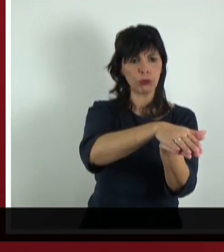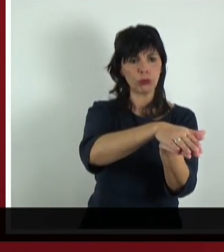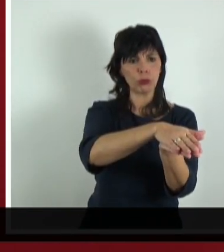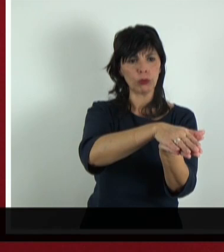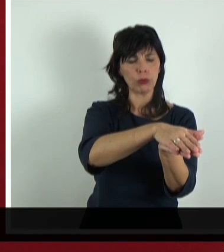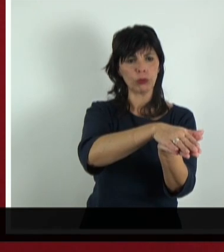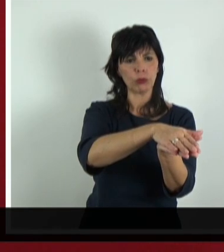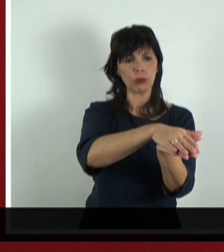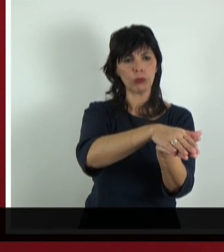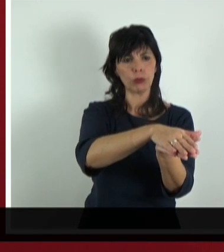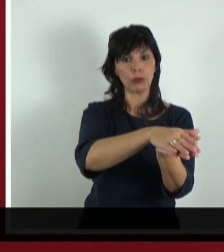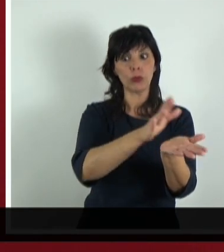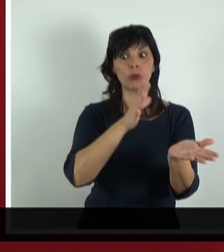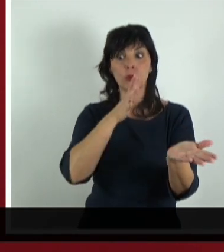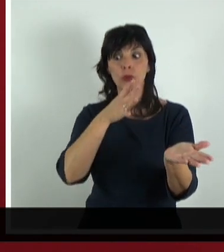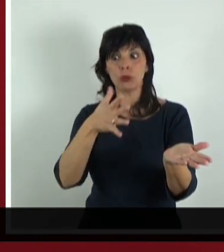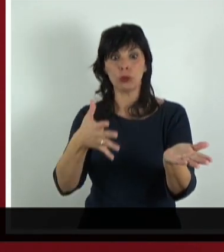al alcance de Satanás,